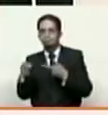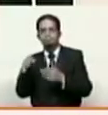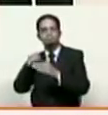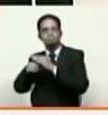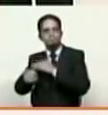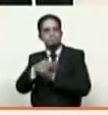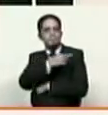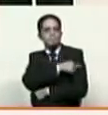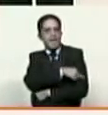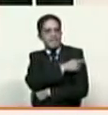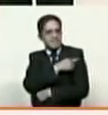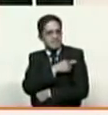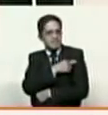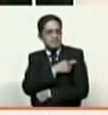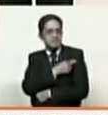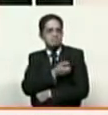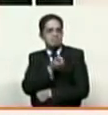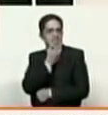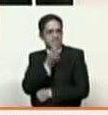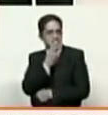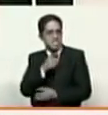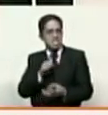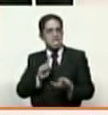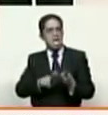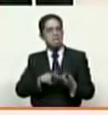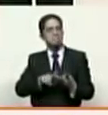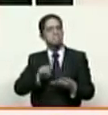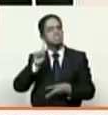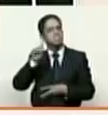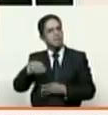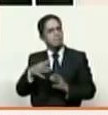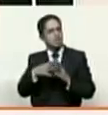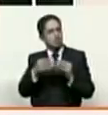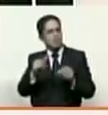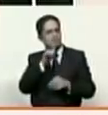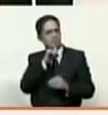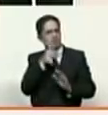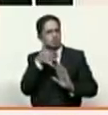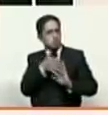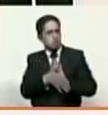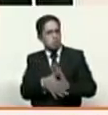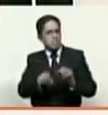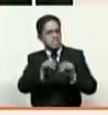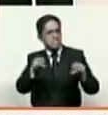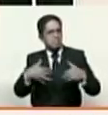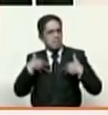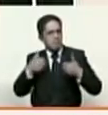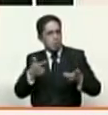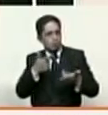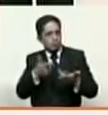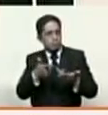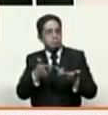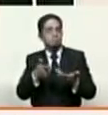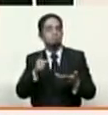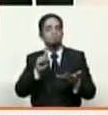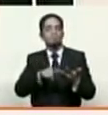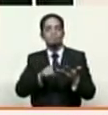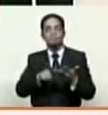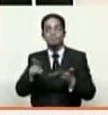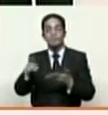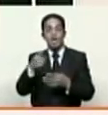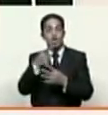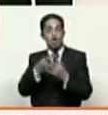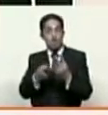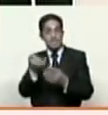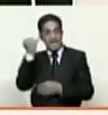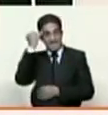lo referente a barrio adentro, todo el sistema de salud, pilar, herencia del comandante Fidel